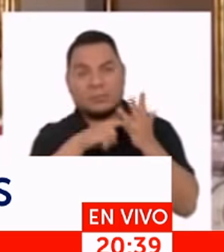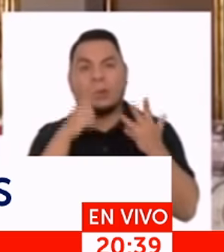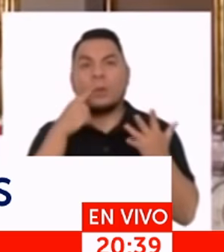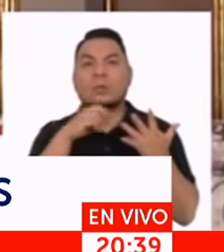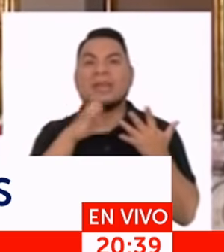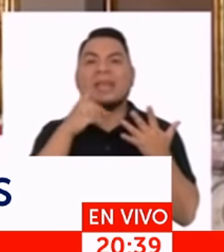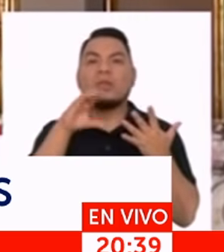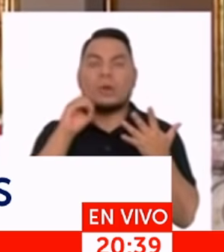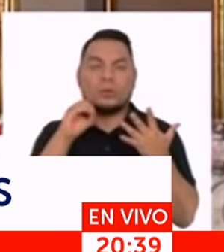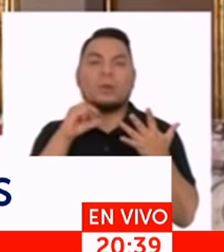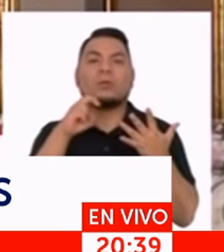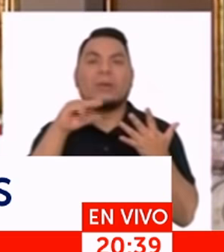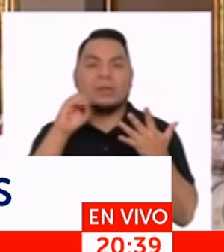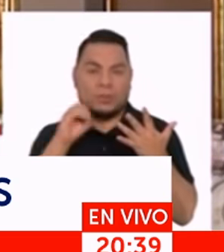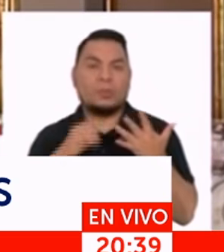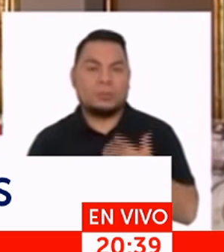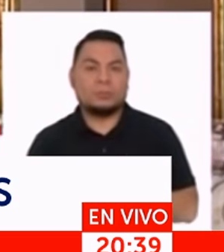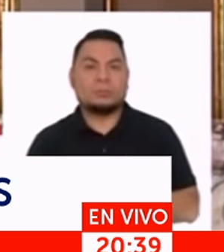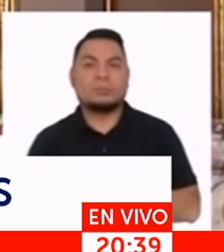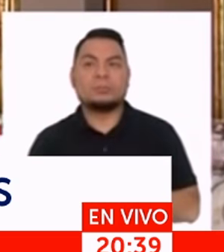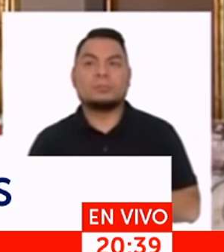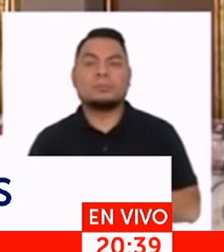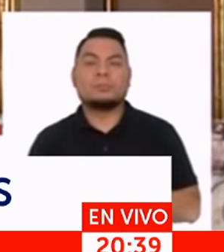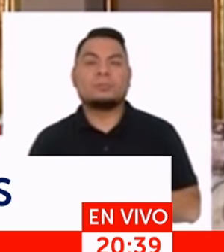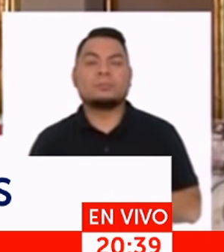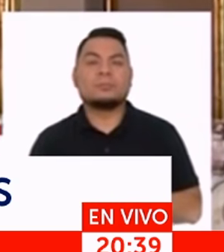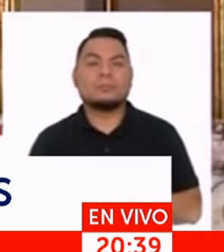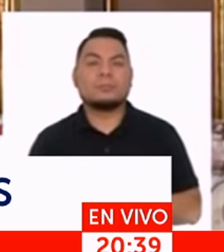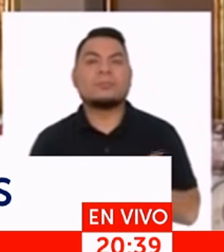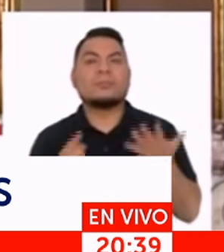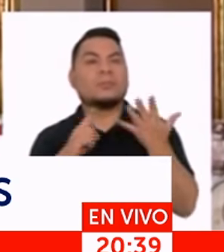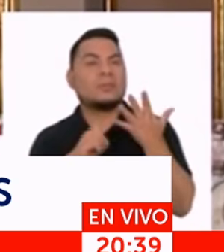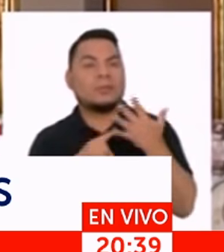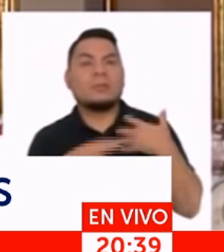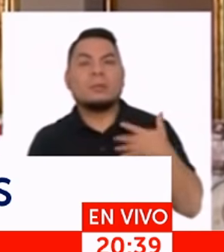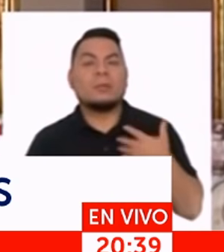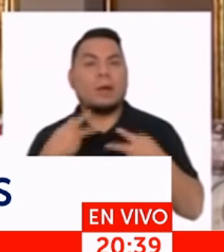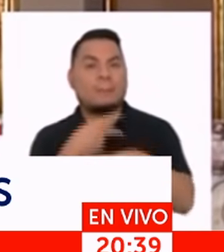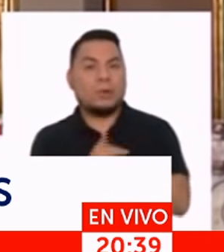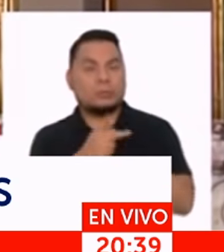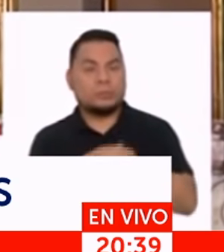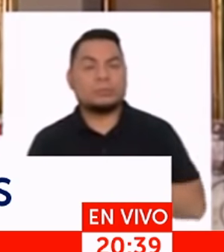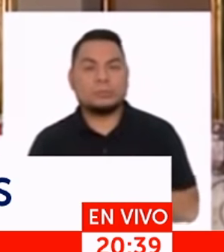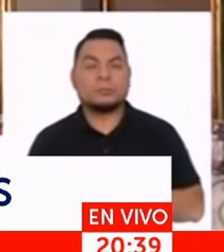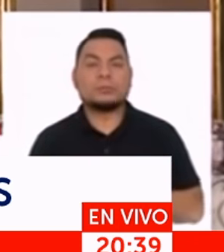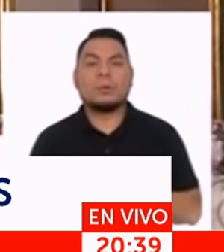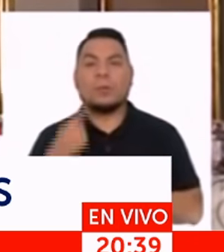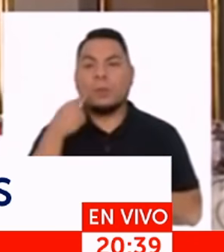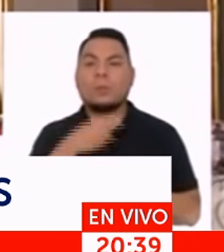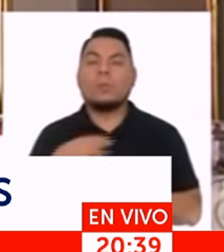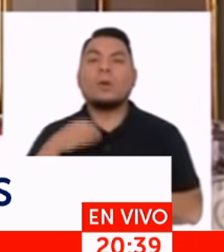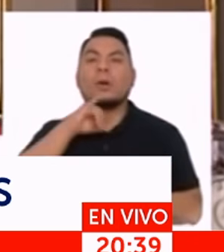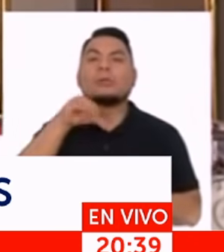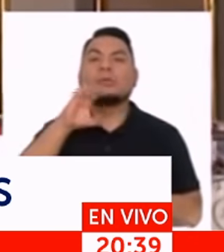pasar a la sala continua para una foto protocolar, acompañados también, por supuesto, de la presidenta del Consejo de